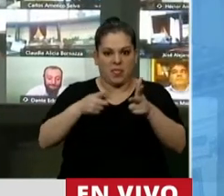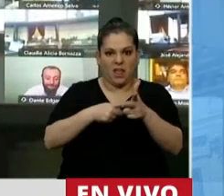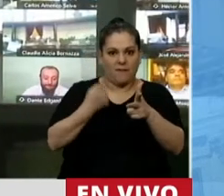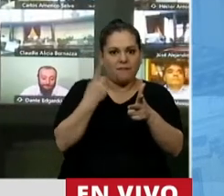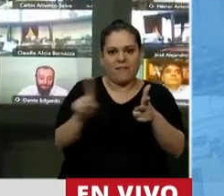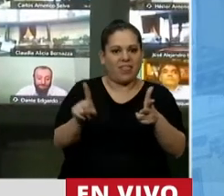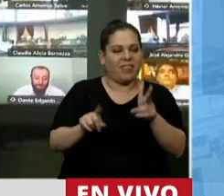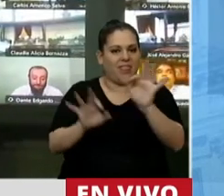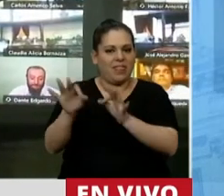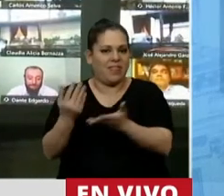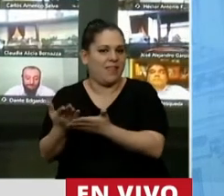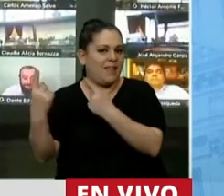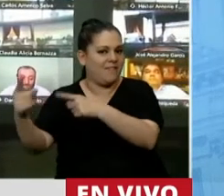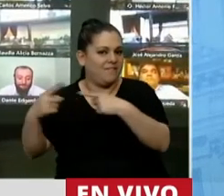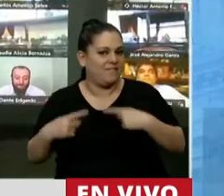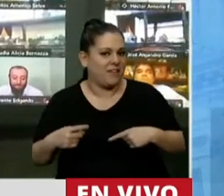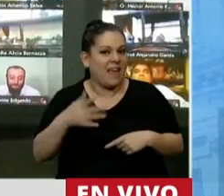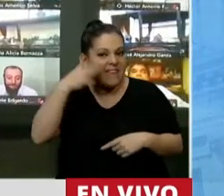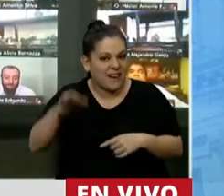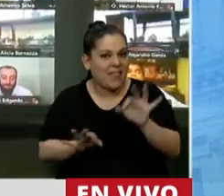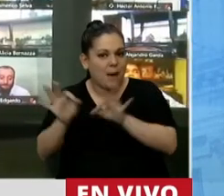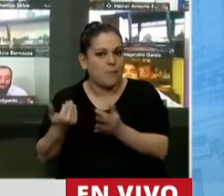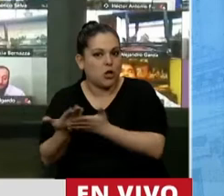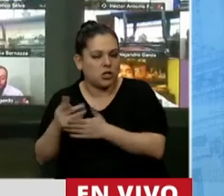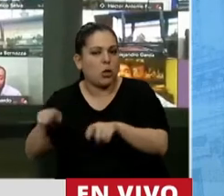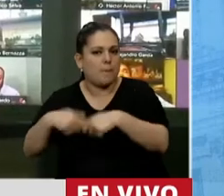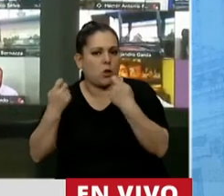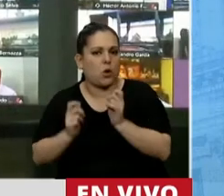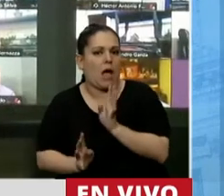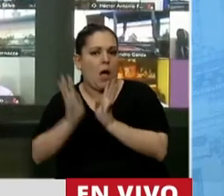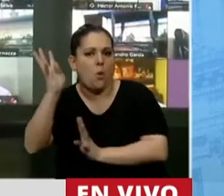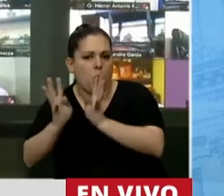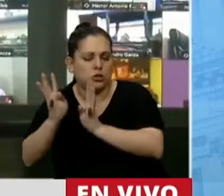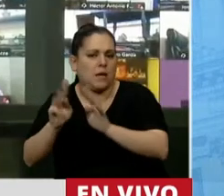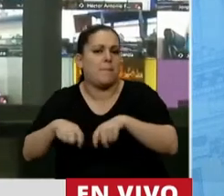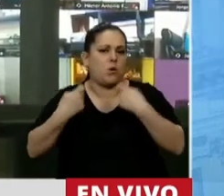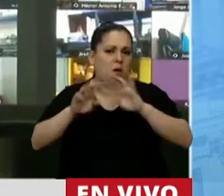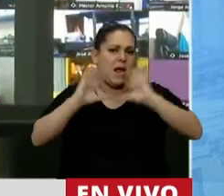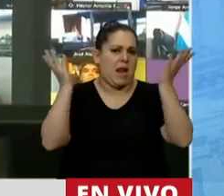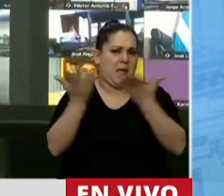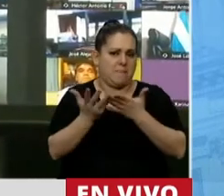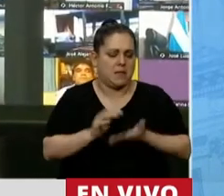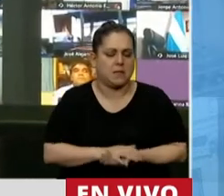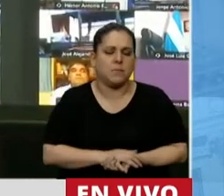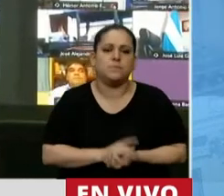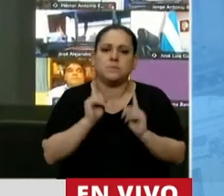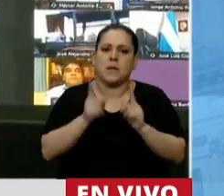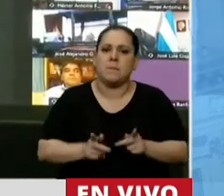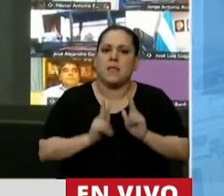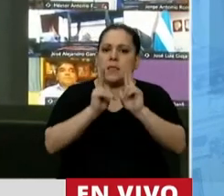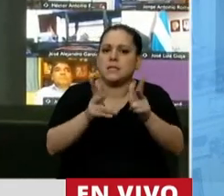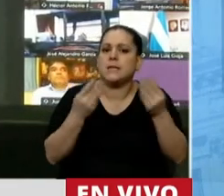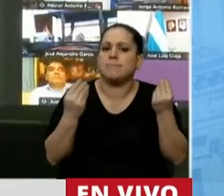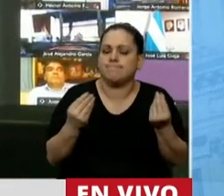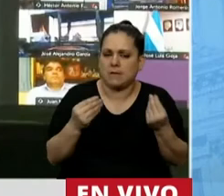pero estamos sancionando una norma que en realidad perjudica a los bosques, perjudica al ambiente. Decía también que